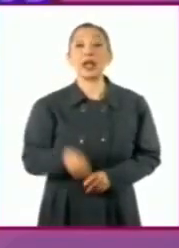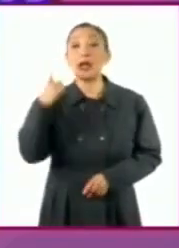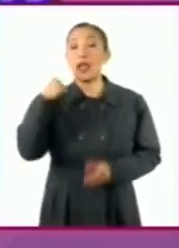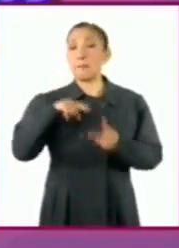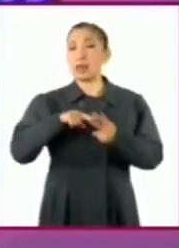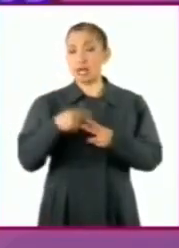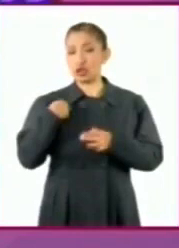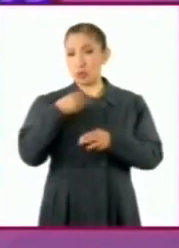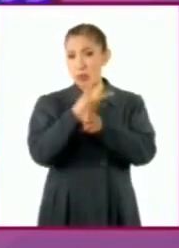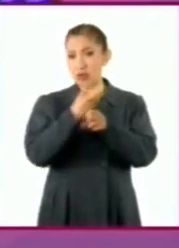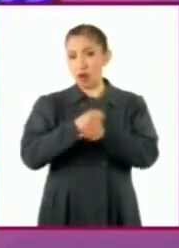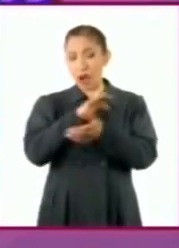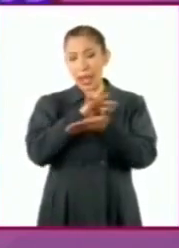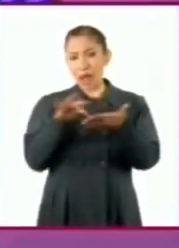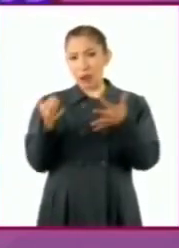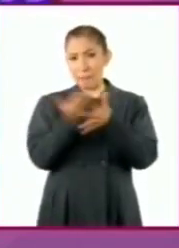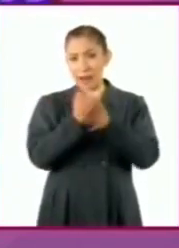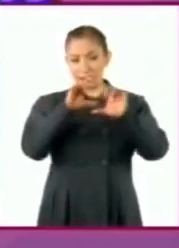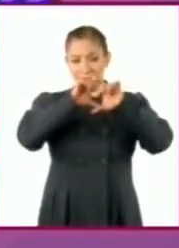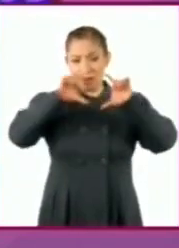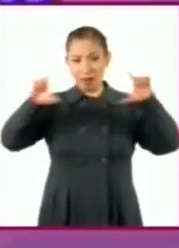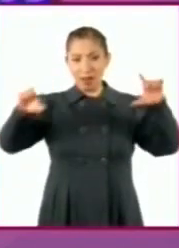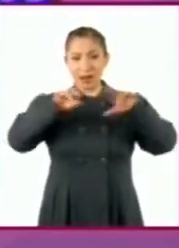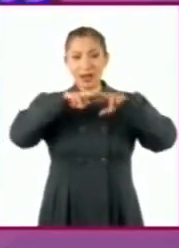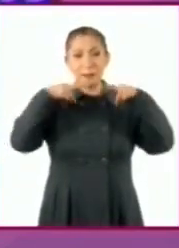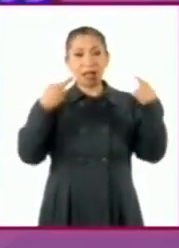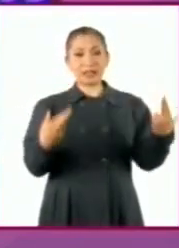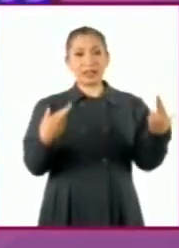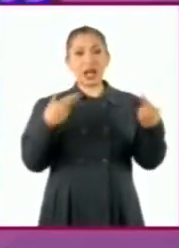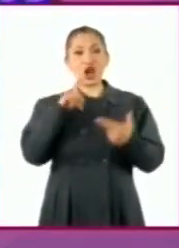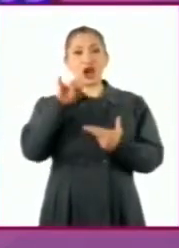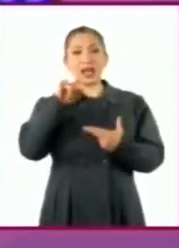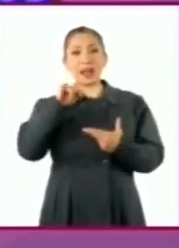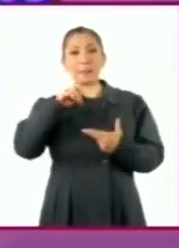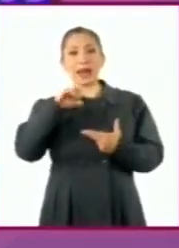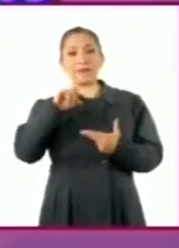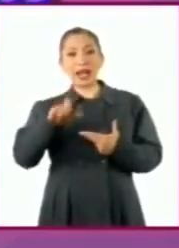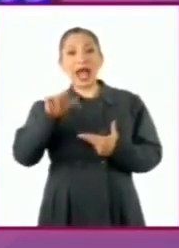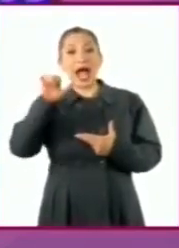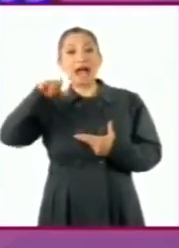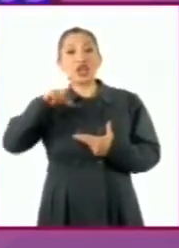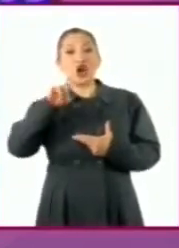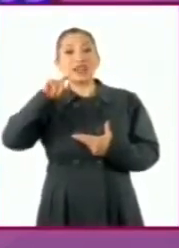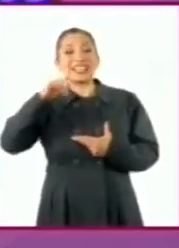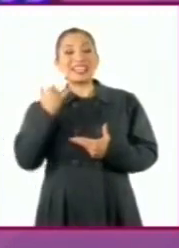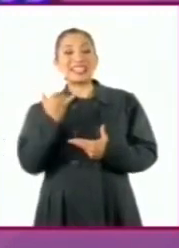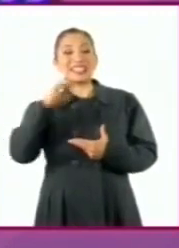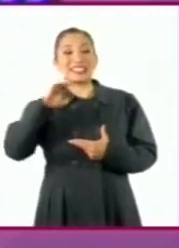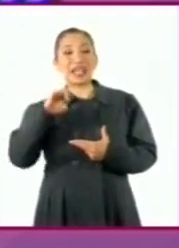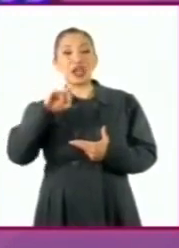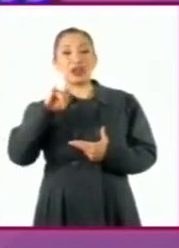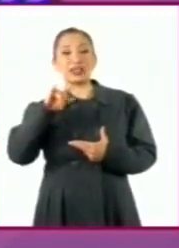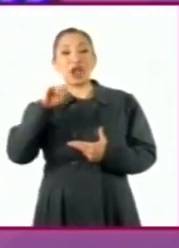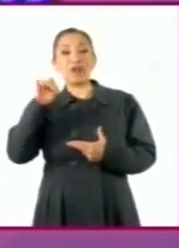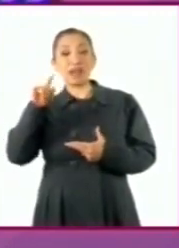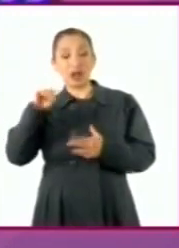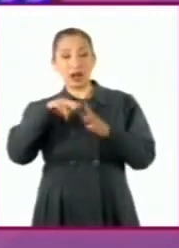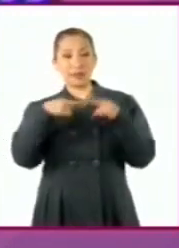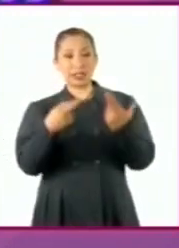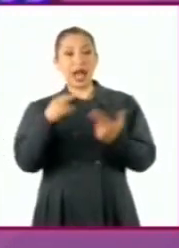comenzar, los invito a leer un fragmento del artículo de Lorena Mirambel titulado Arqueolítico y Cenolítico Inferior, contenido en la